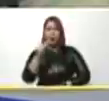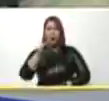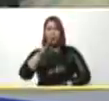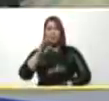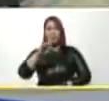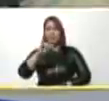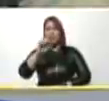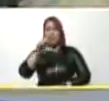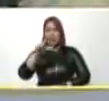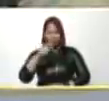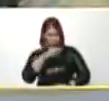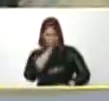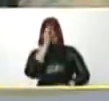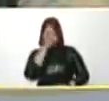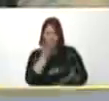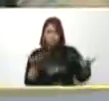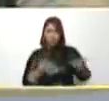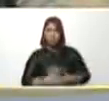¿No?